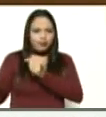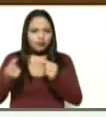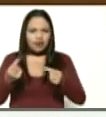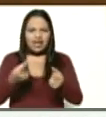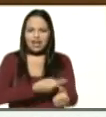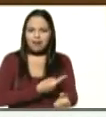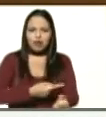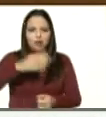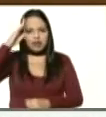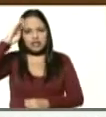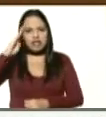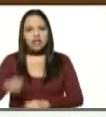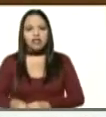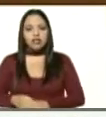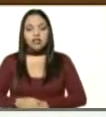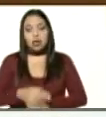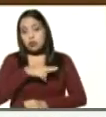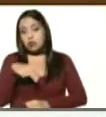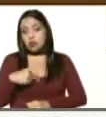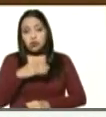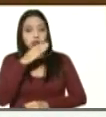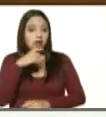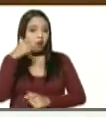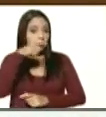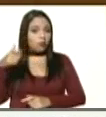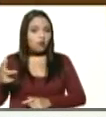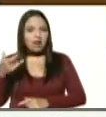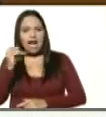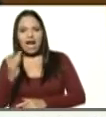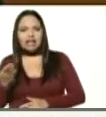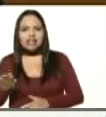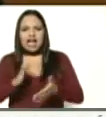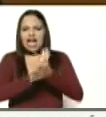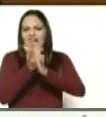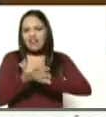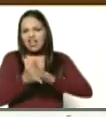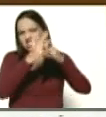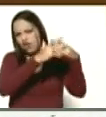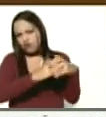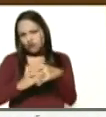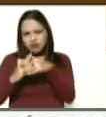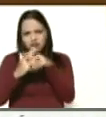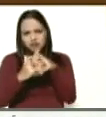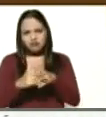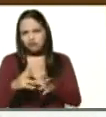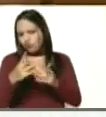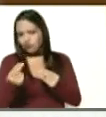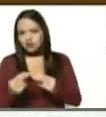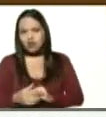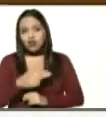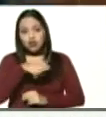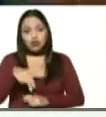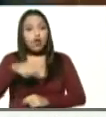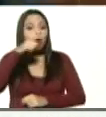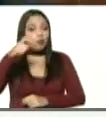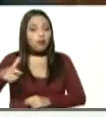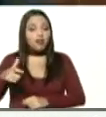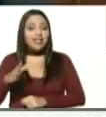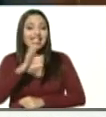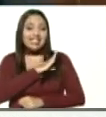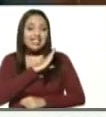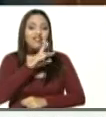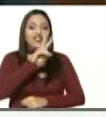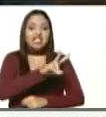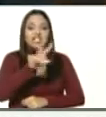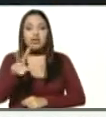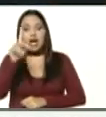hermanos militares. O sea, nosotros no somos el pueblo que va a derrotar al imperio norteamericano. Nosotros somos el pueblo que tiene